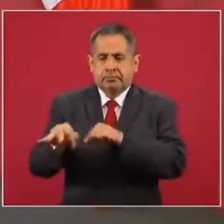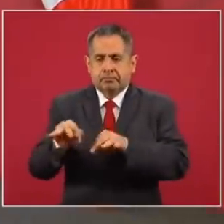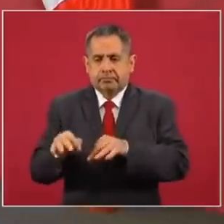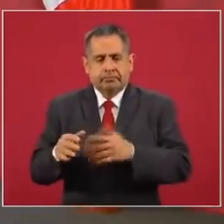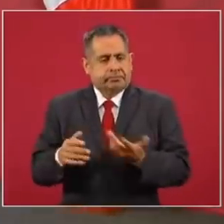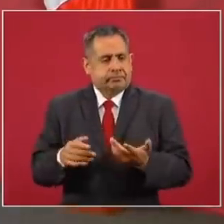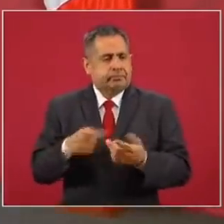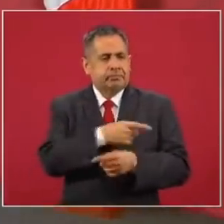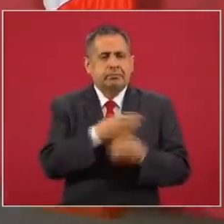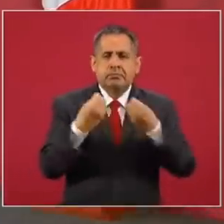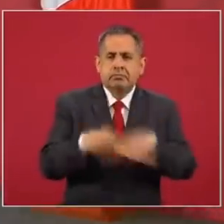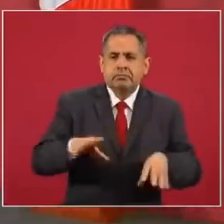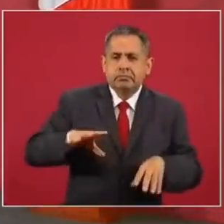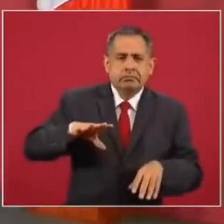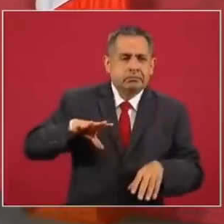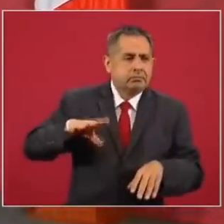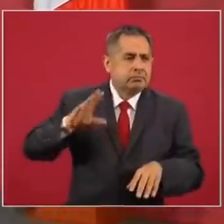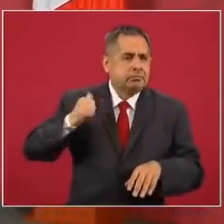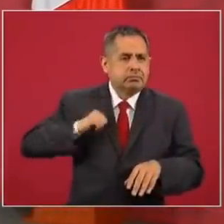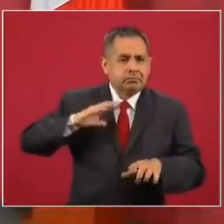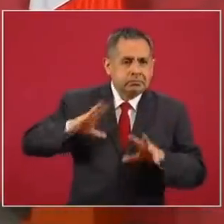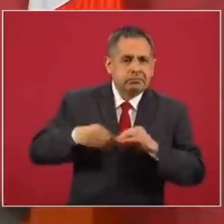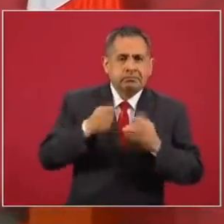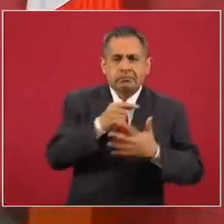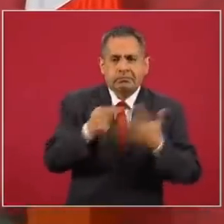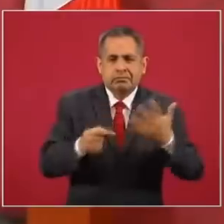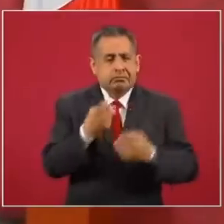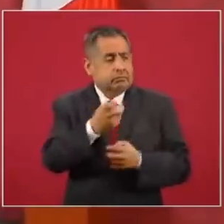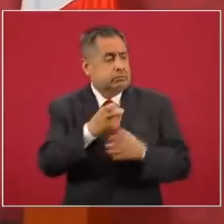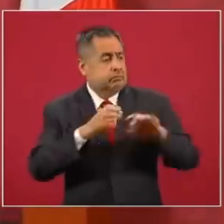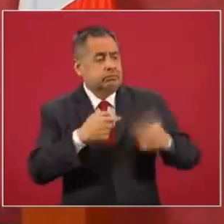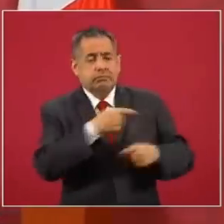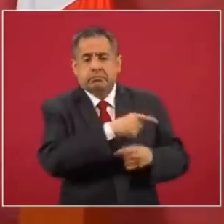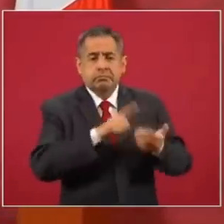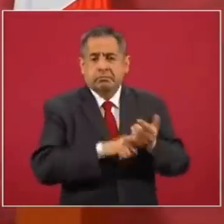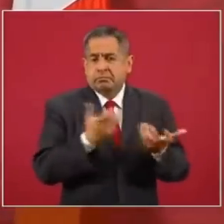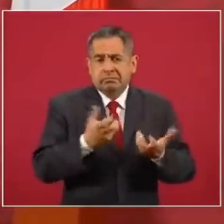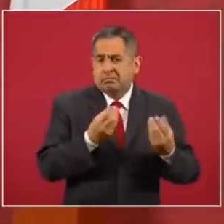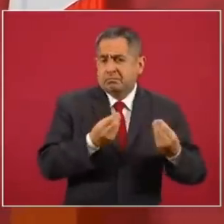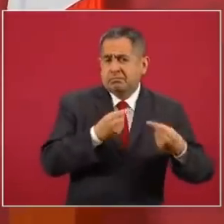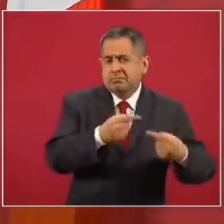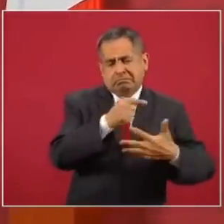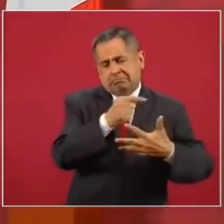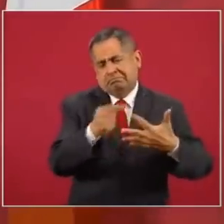Y esto lo hacen estas empresas y muchas otras cosas.